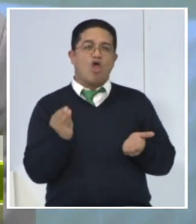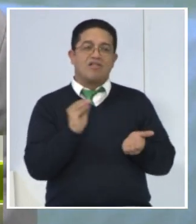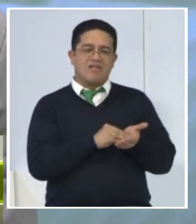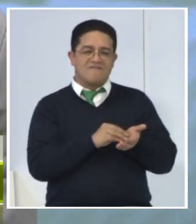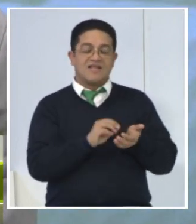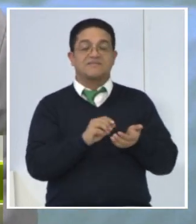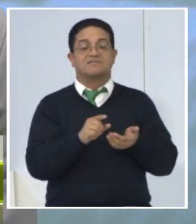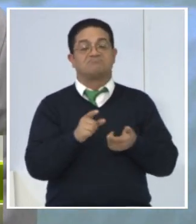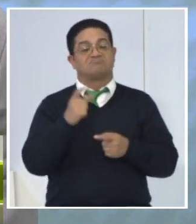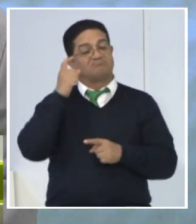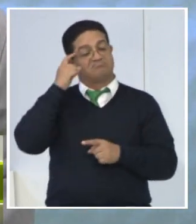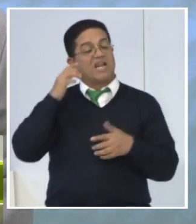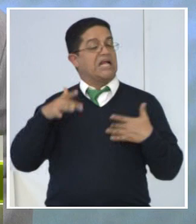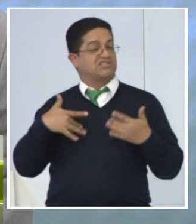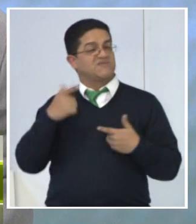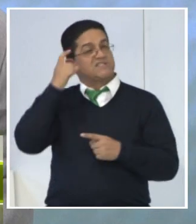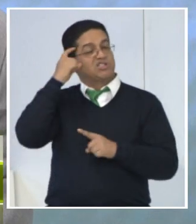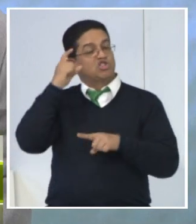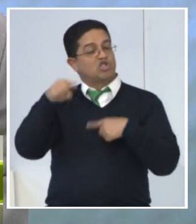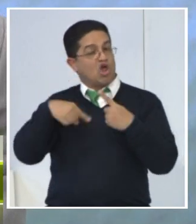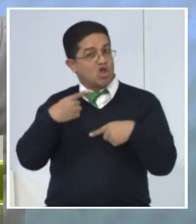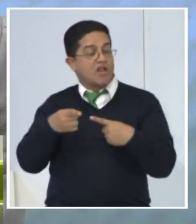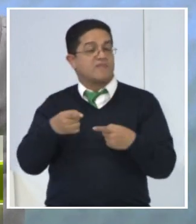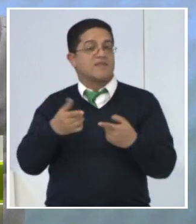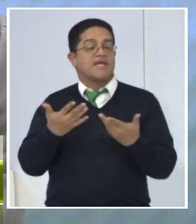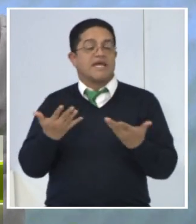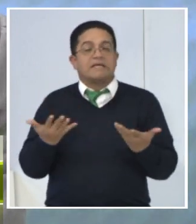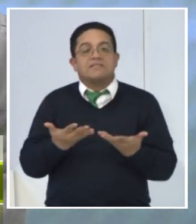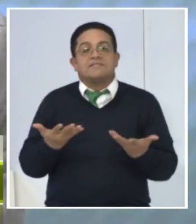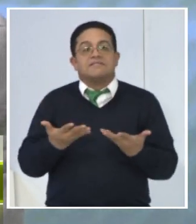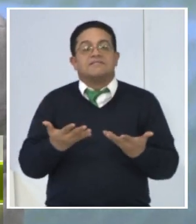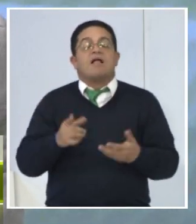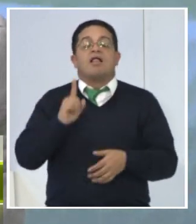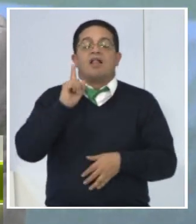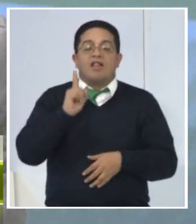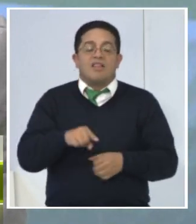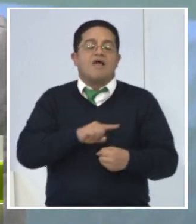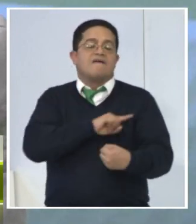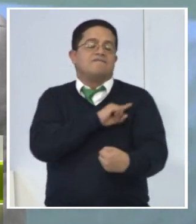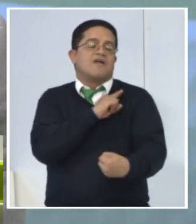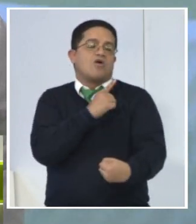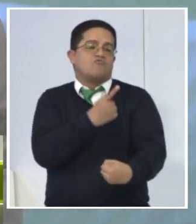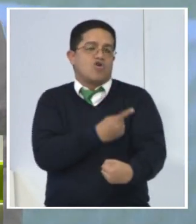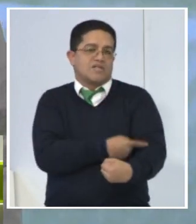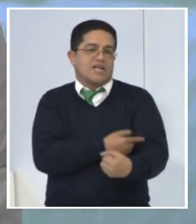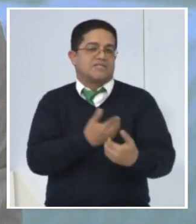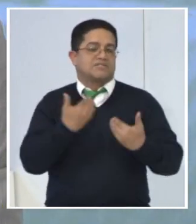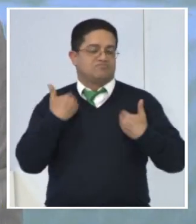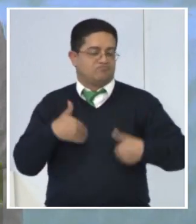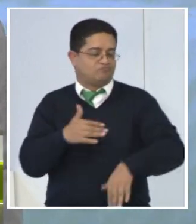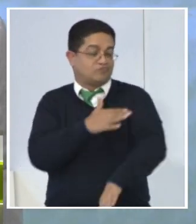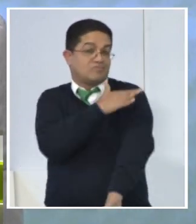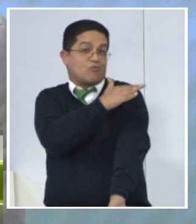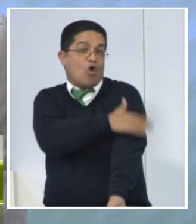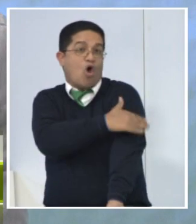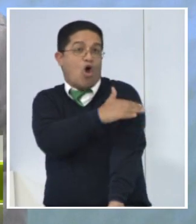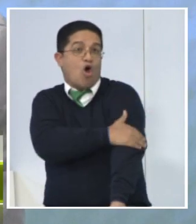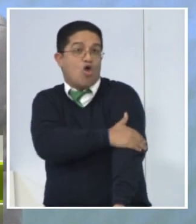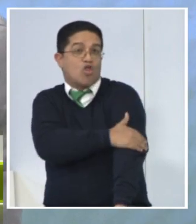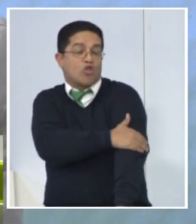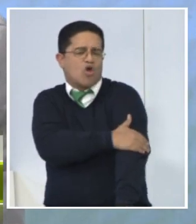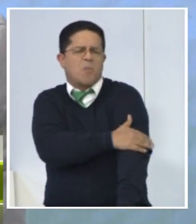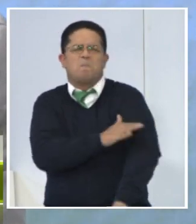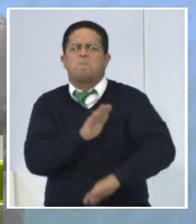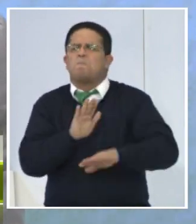deportiva, pues obviamente se entraría en un protocolo de fortalecimiento de los músculos de la cara lateral del codo,